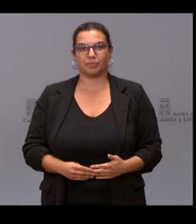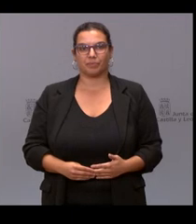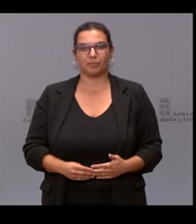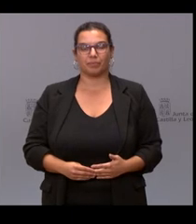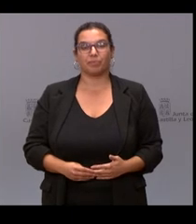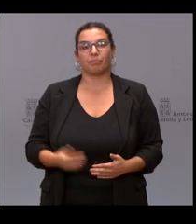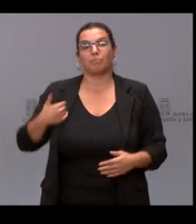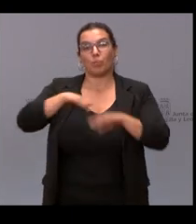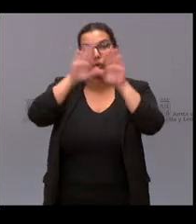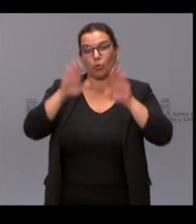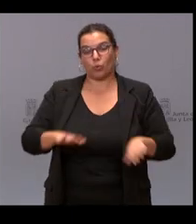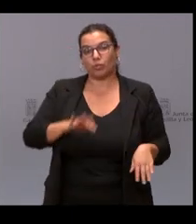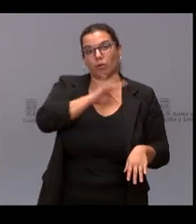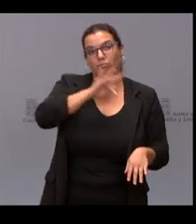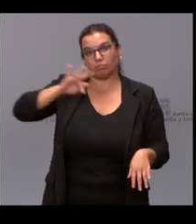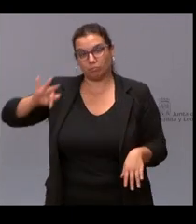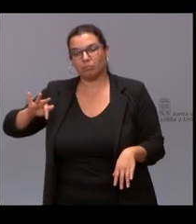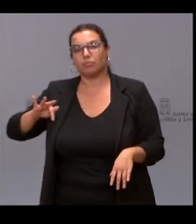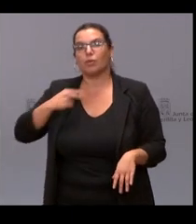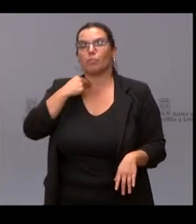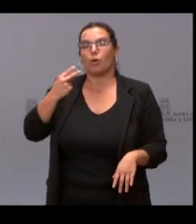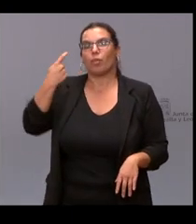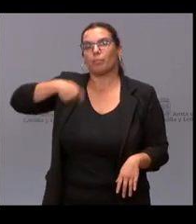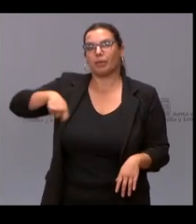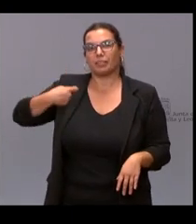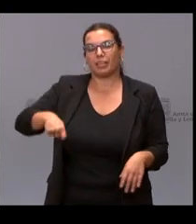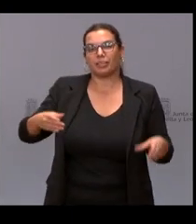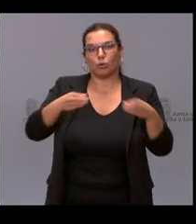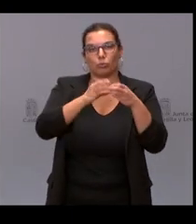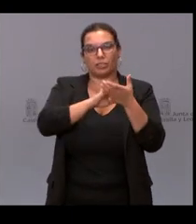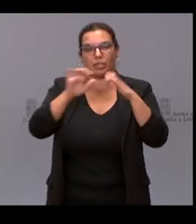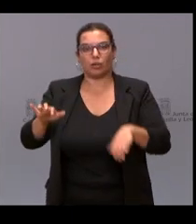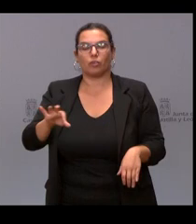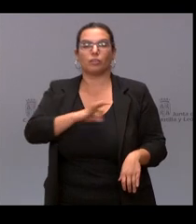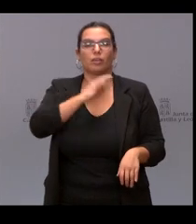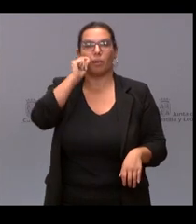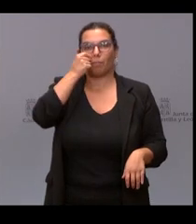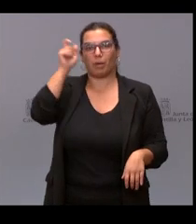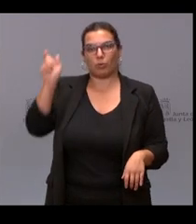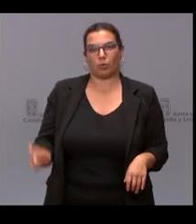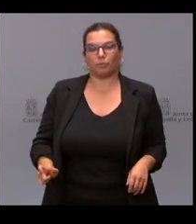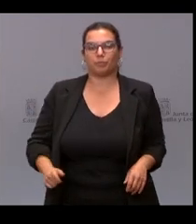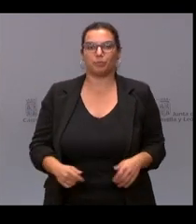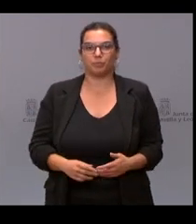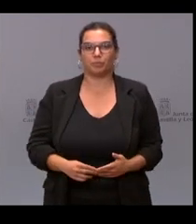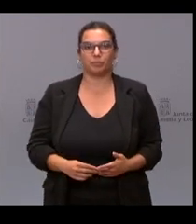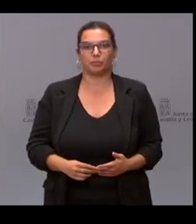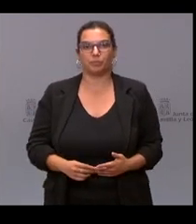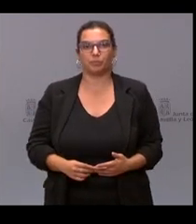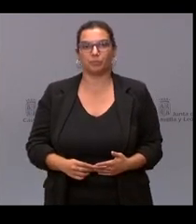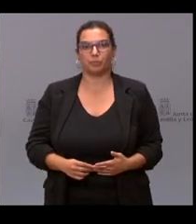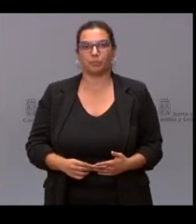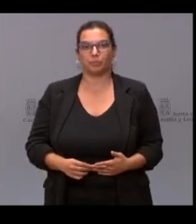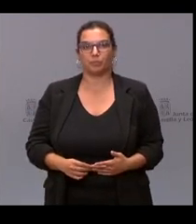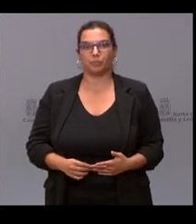Para finalizar este turno de intervenciones, toma la palabra el presidente de la Junta de Castilla y León, Alfonso Fernández Mañueco.